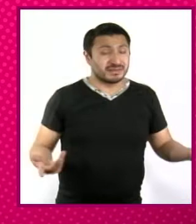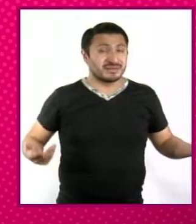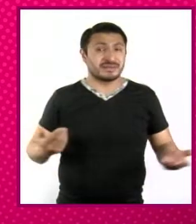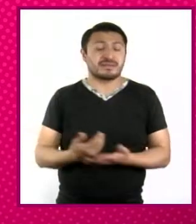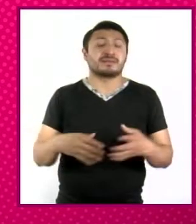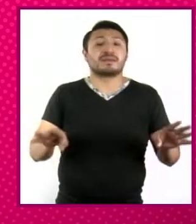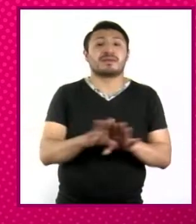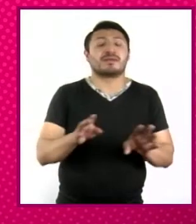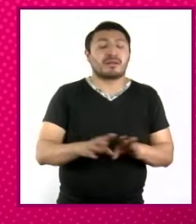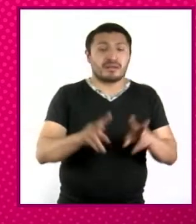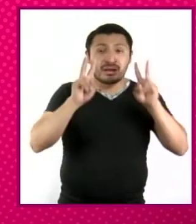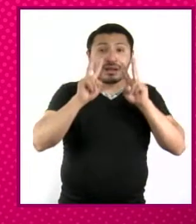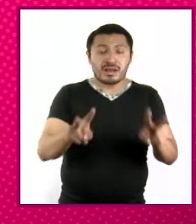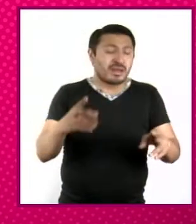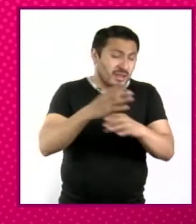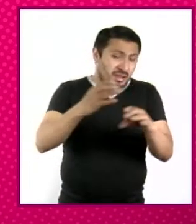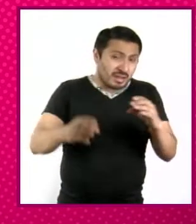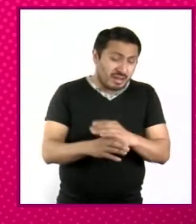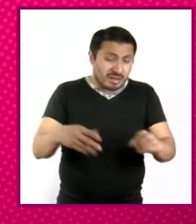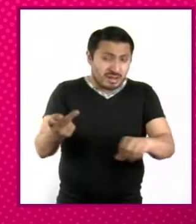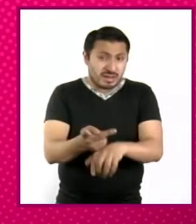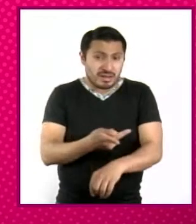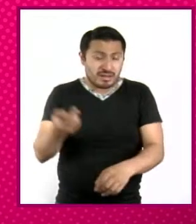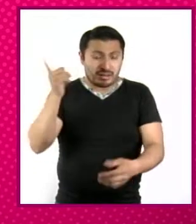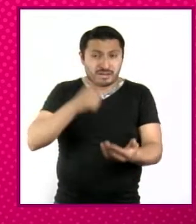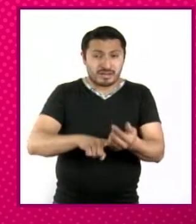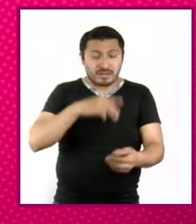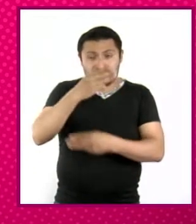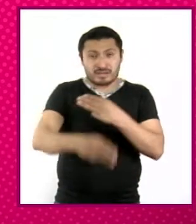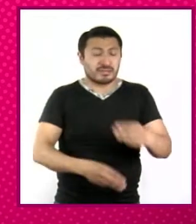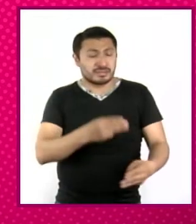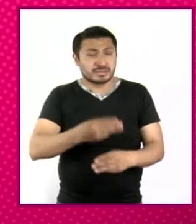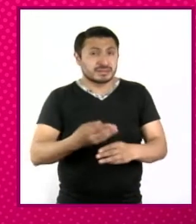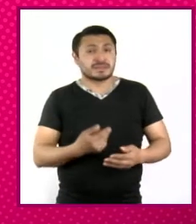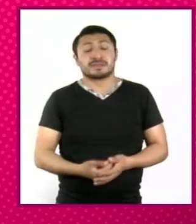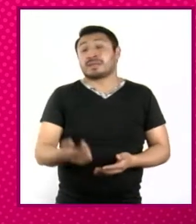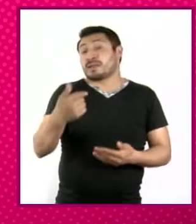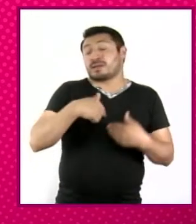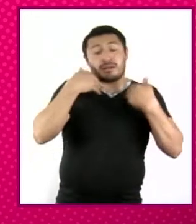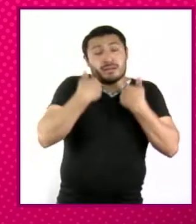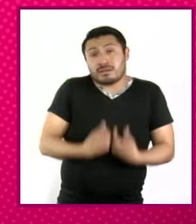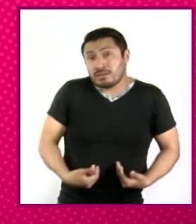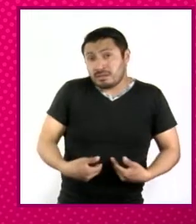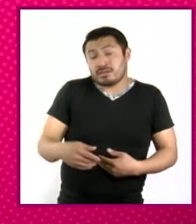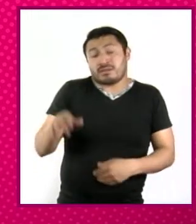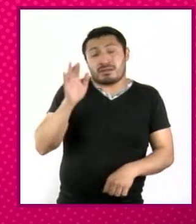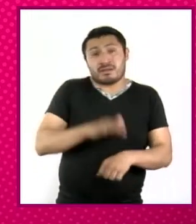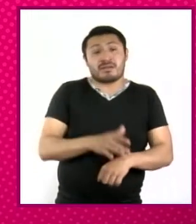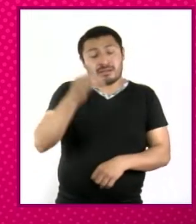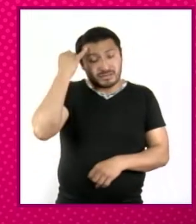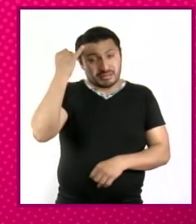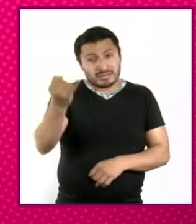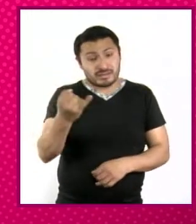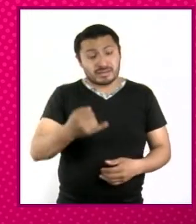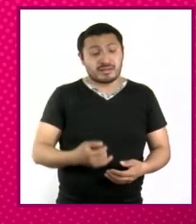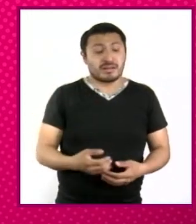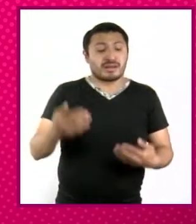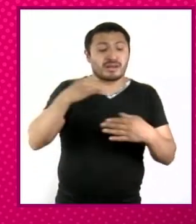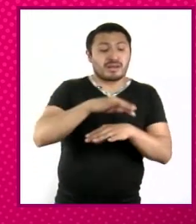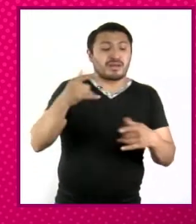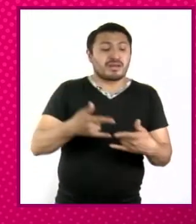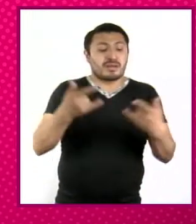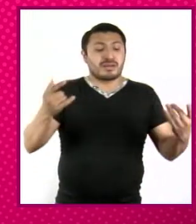cómo observar fenómenos que ocurren a lo largo del mundo. Yo estaría un poco más con la idea de que la